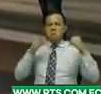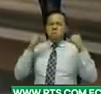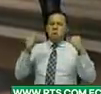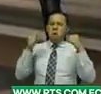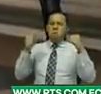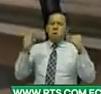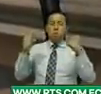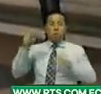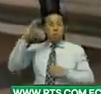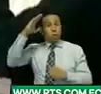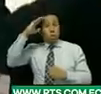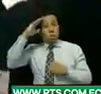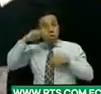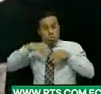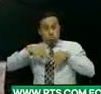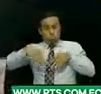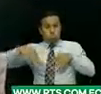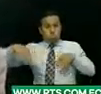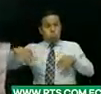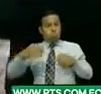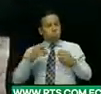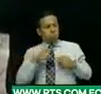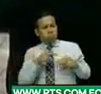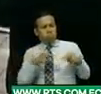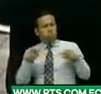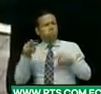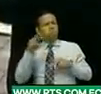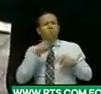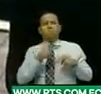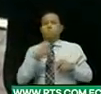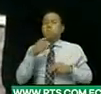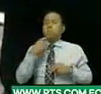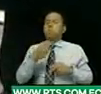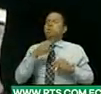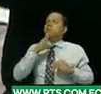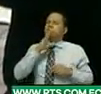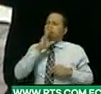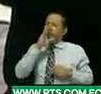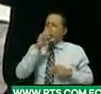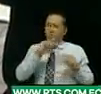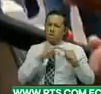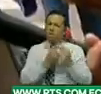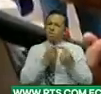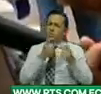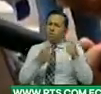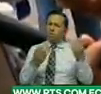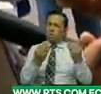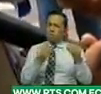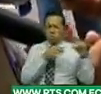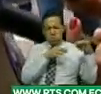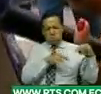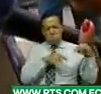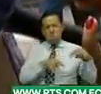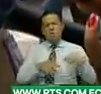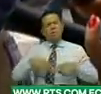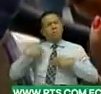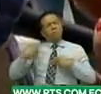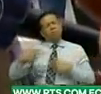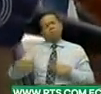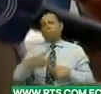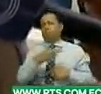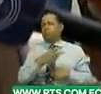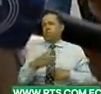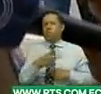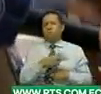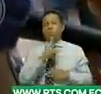lugar y aseguran que a diario estas agrupaciones llegan para expresar su voz de protesta. Normalmente se está evidenciando